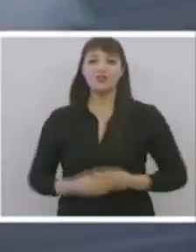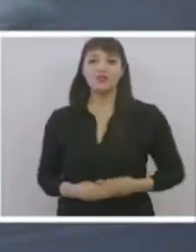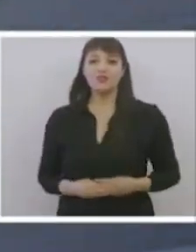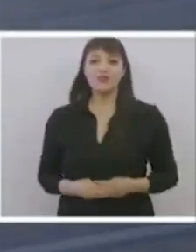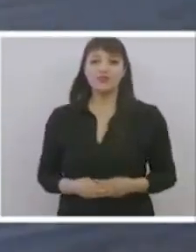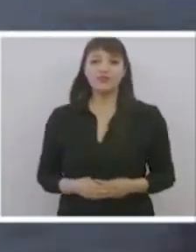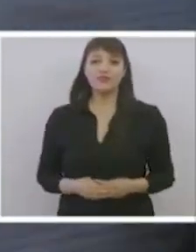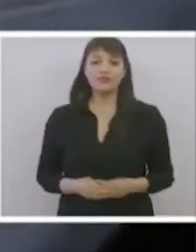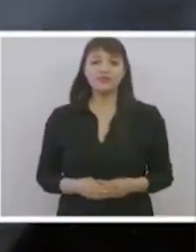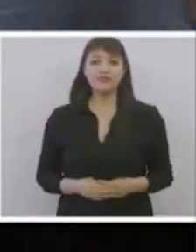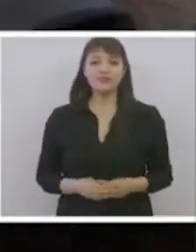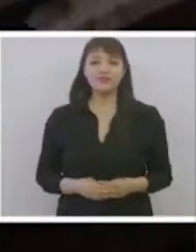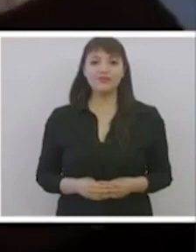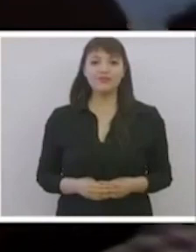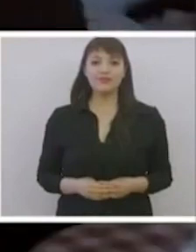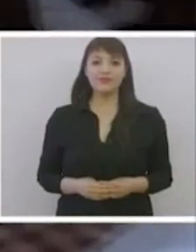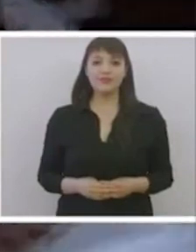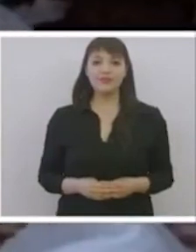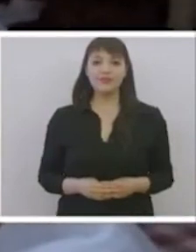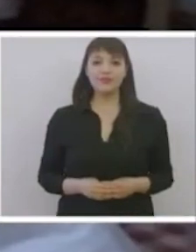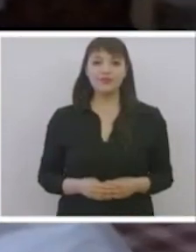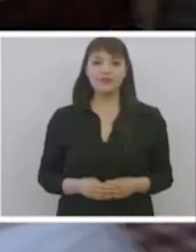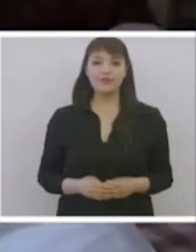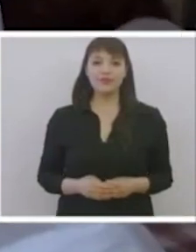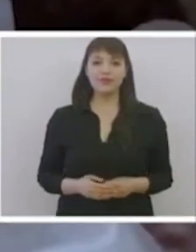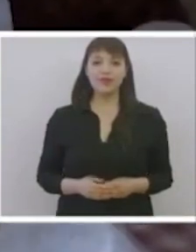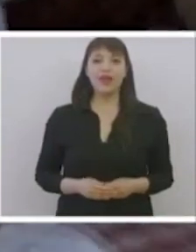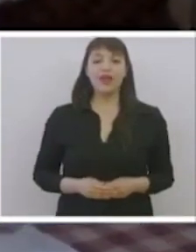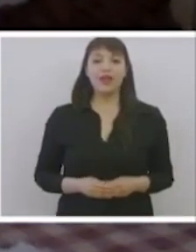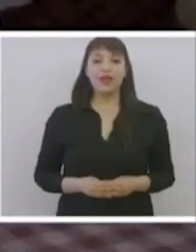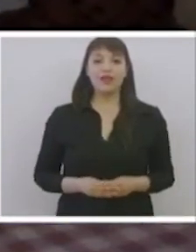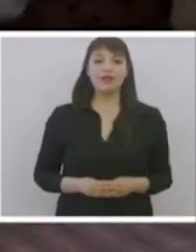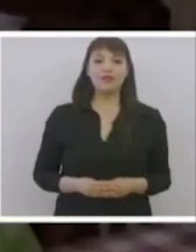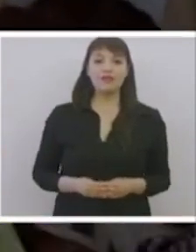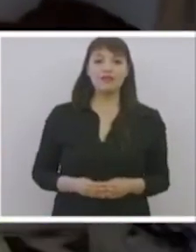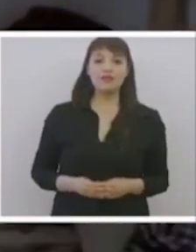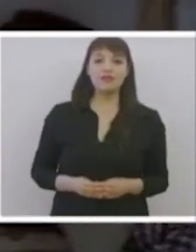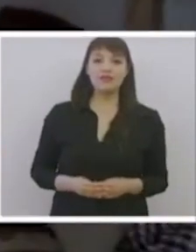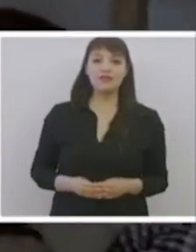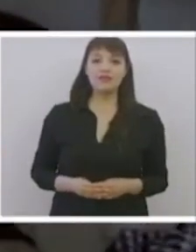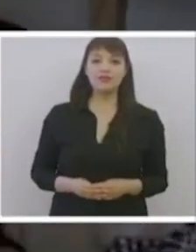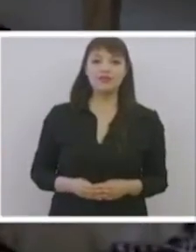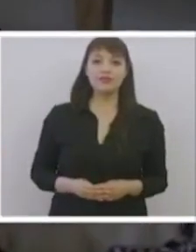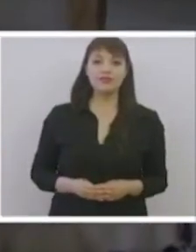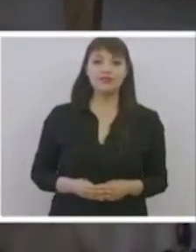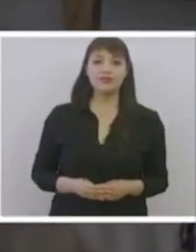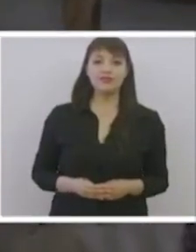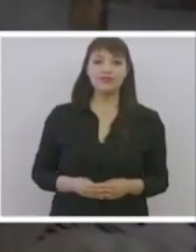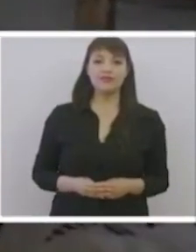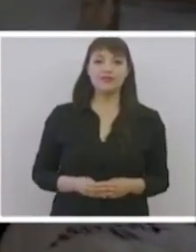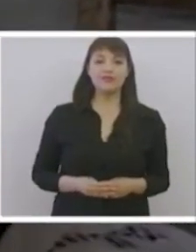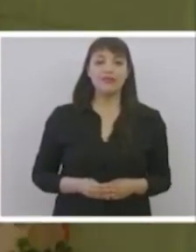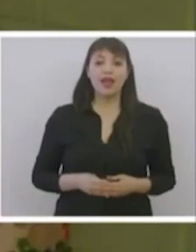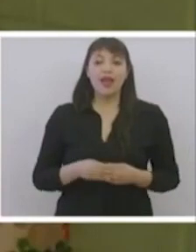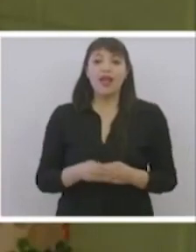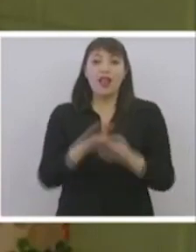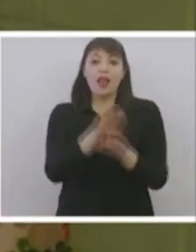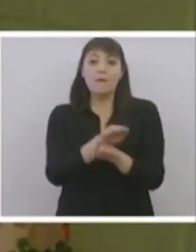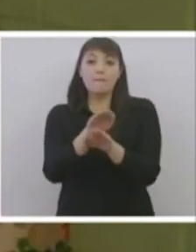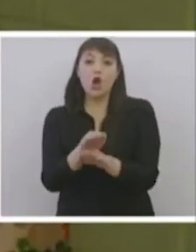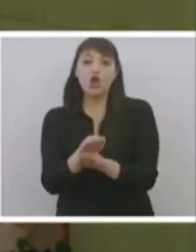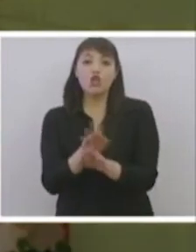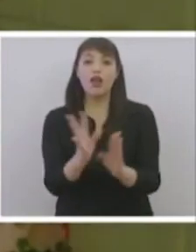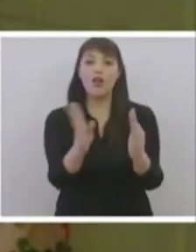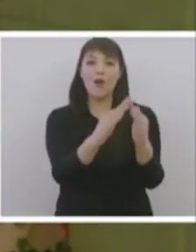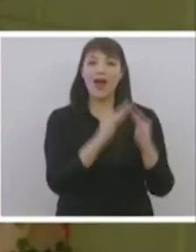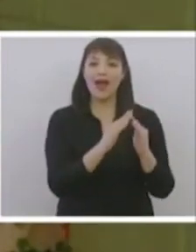las herramientas y el apoyo necesario, porque esto hasta hace un par de años, las labores de cuidado eran vistas desde un mundo,